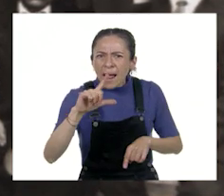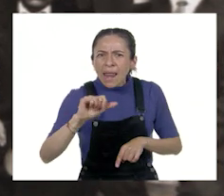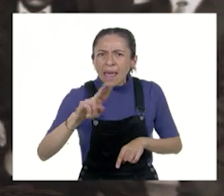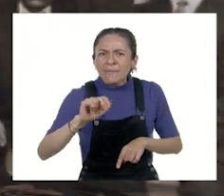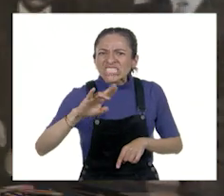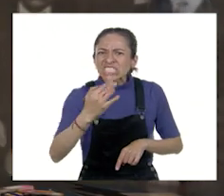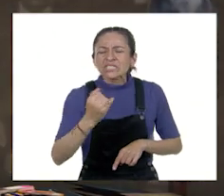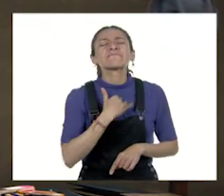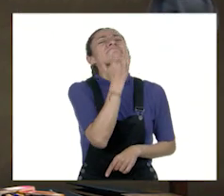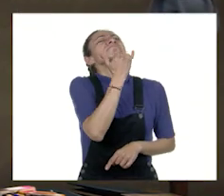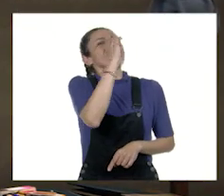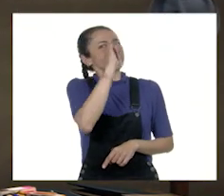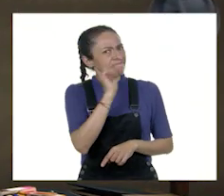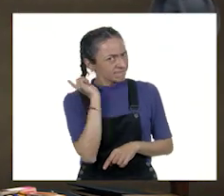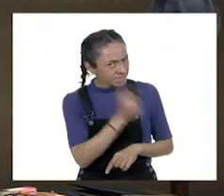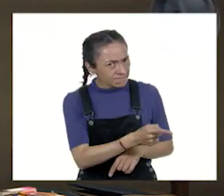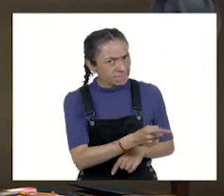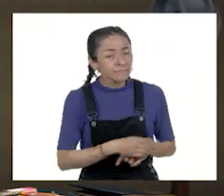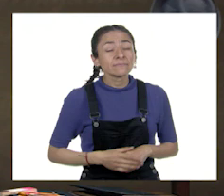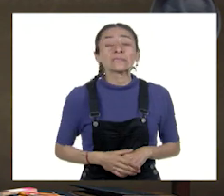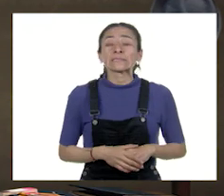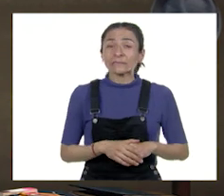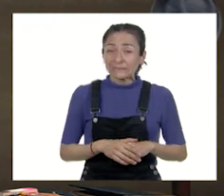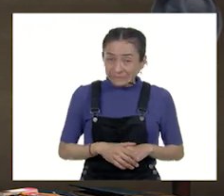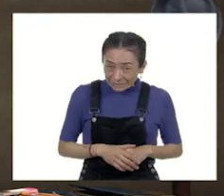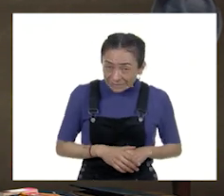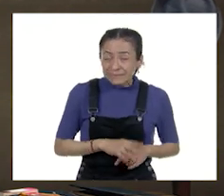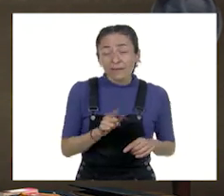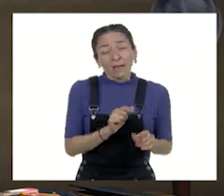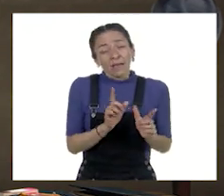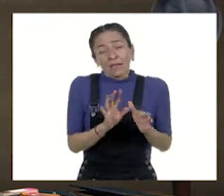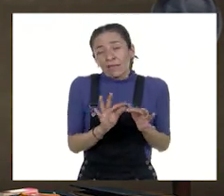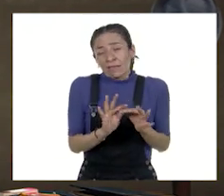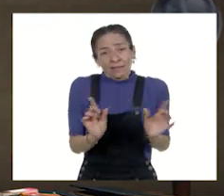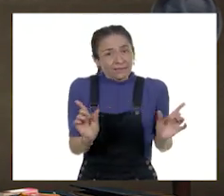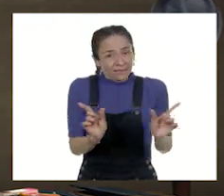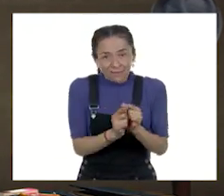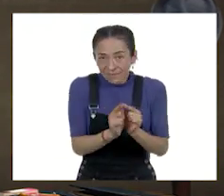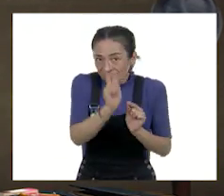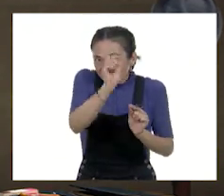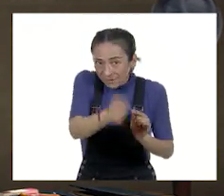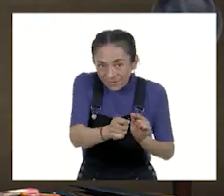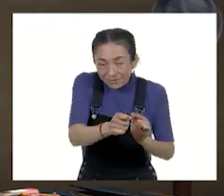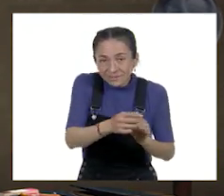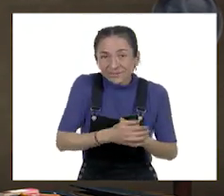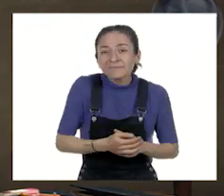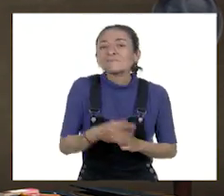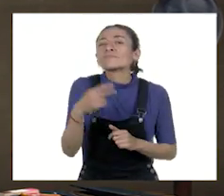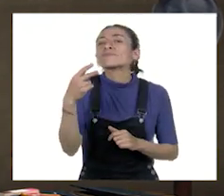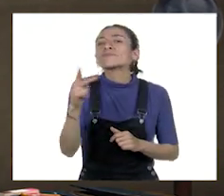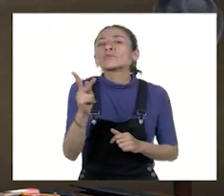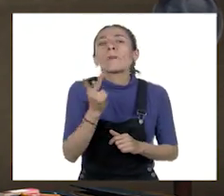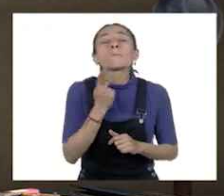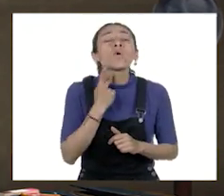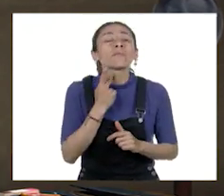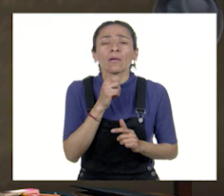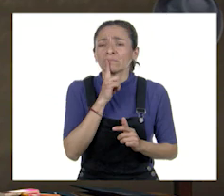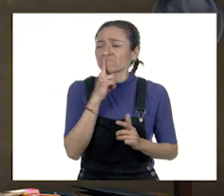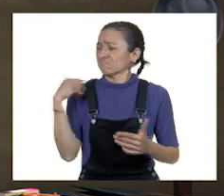equivocado. Así que después de una breve explicación sobre su trayectoria política sin